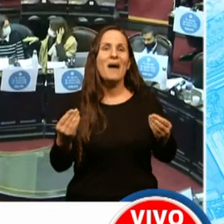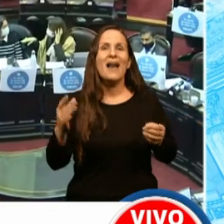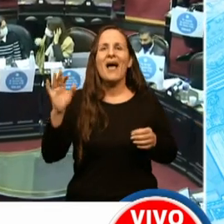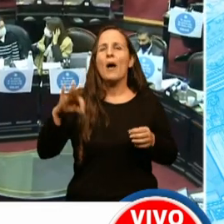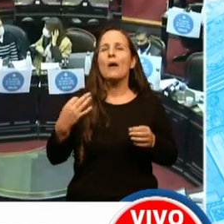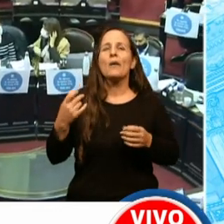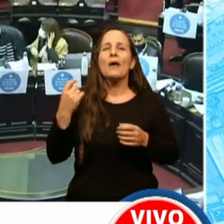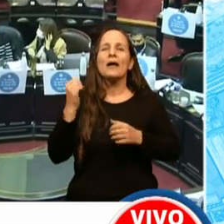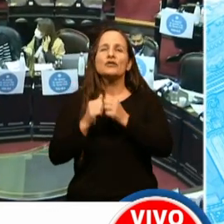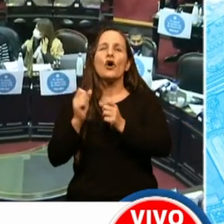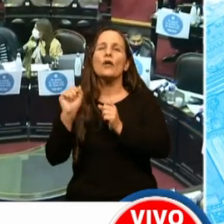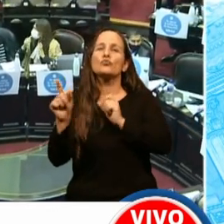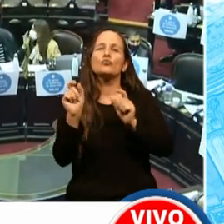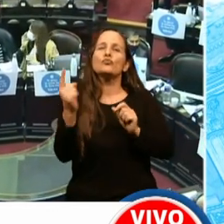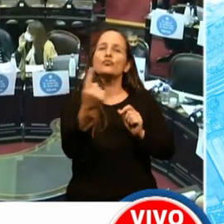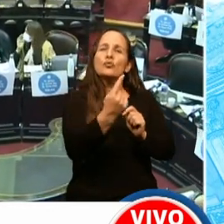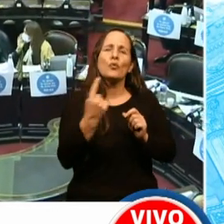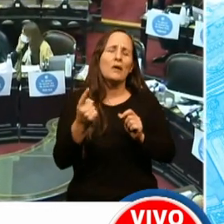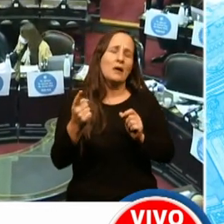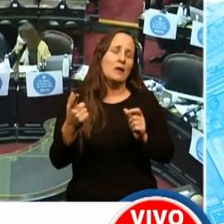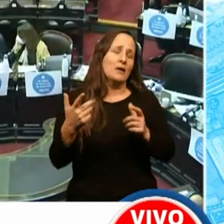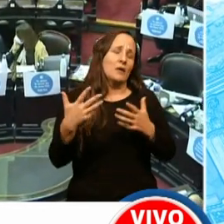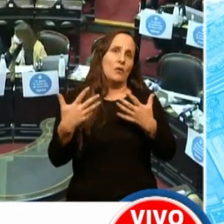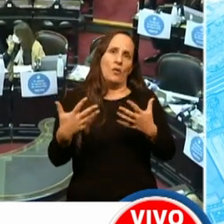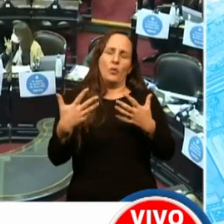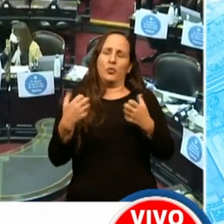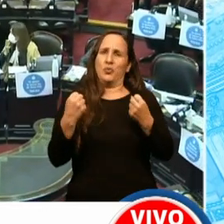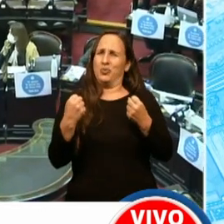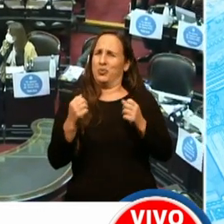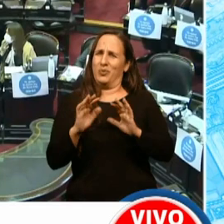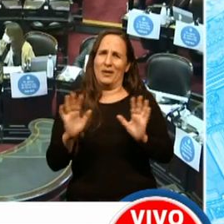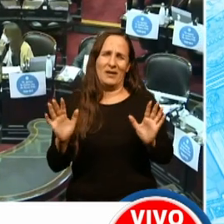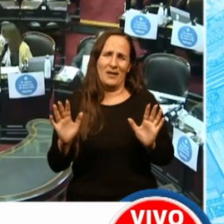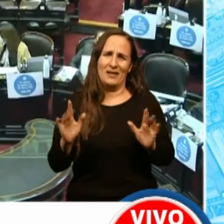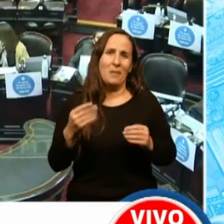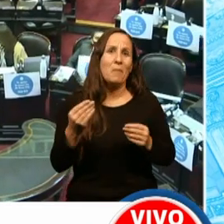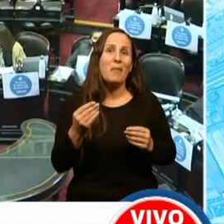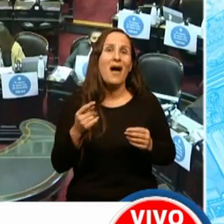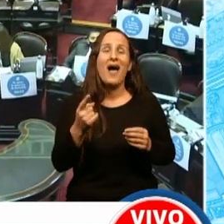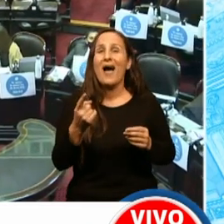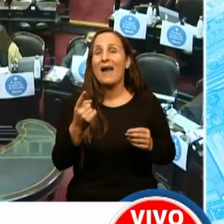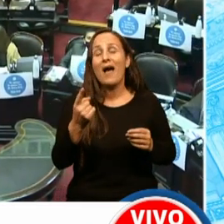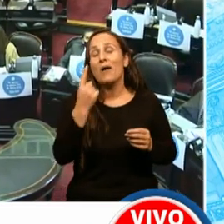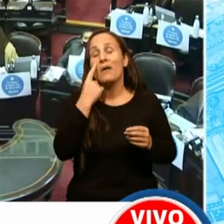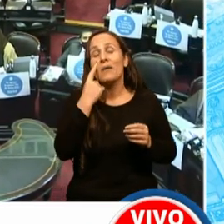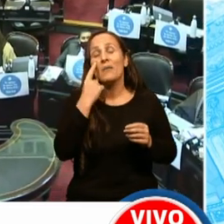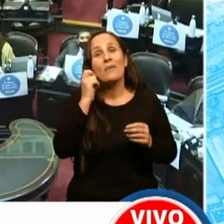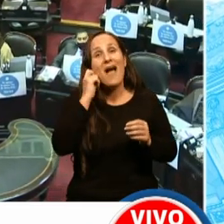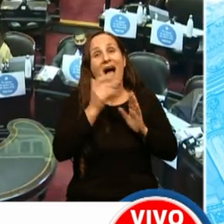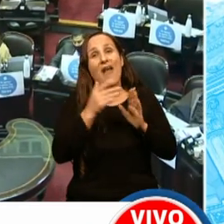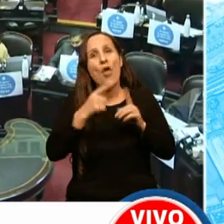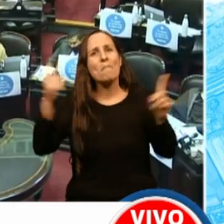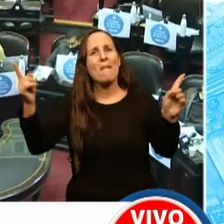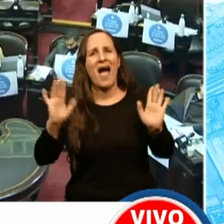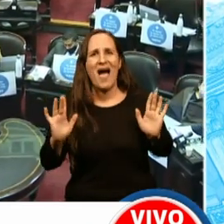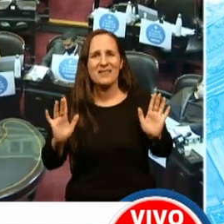de cada una de ellas no sea tan pesada para que su promedio de vida aumente para